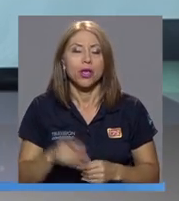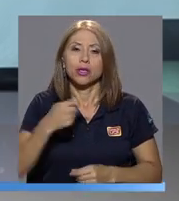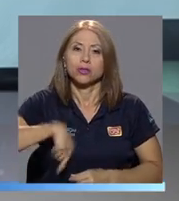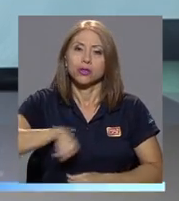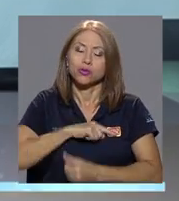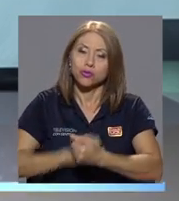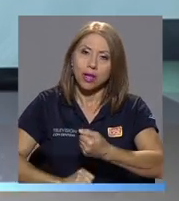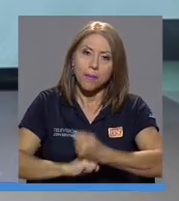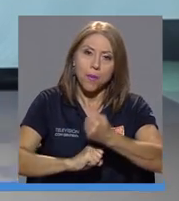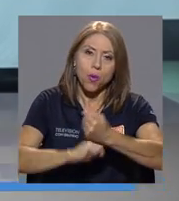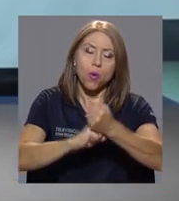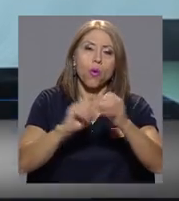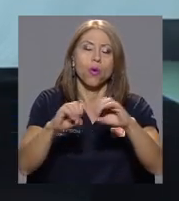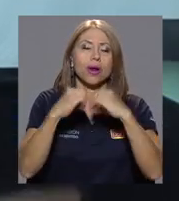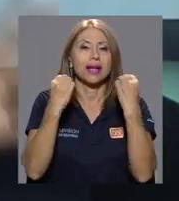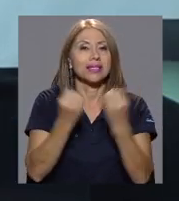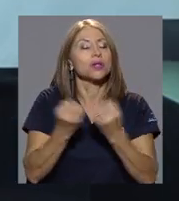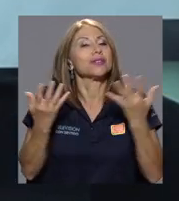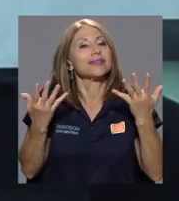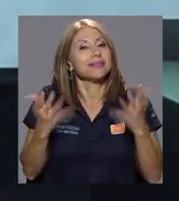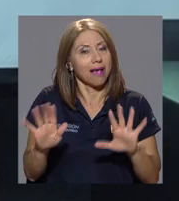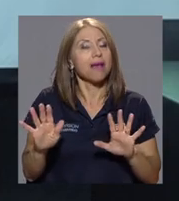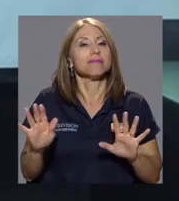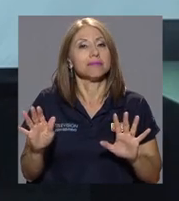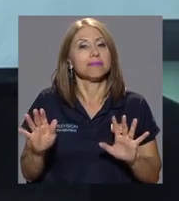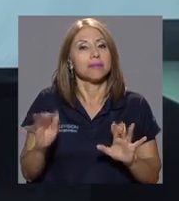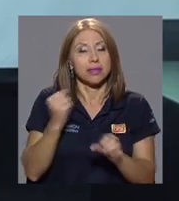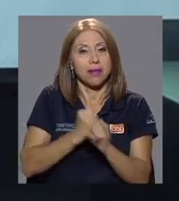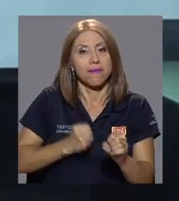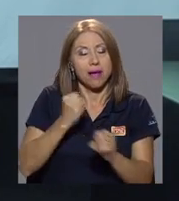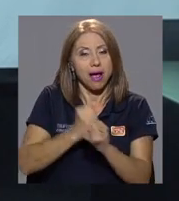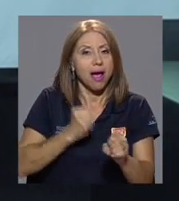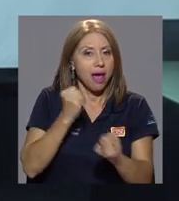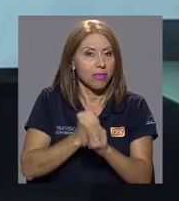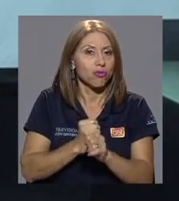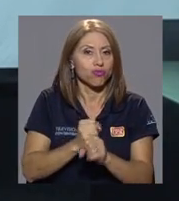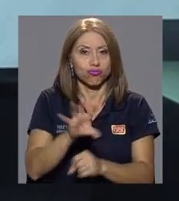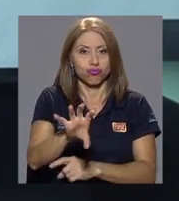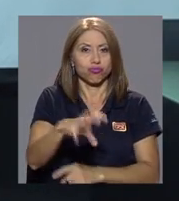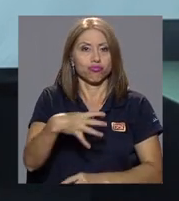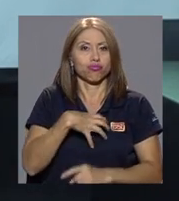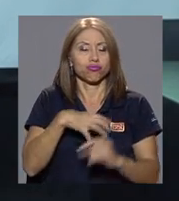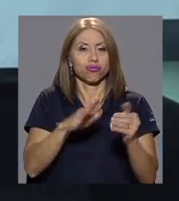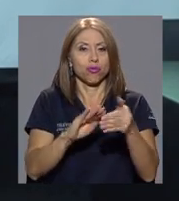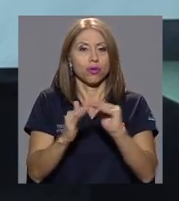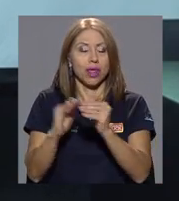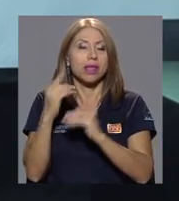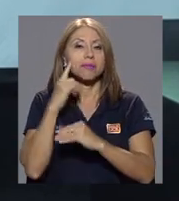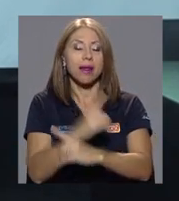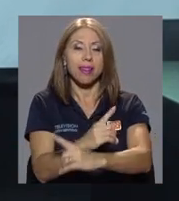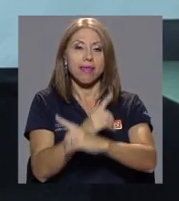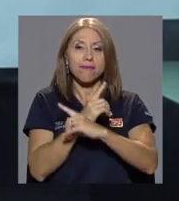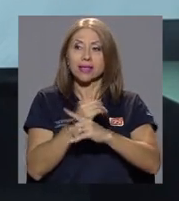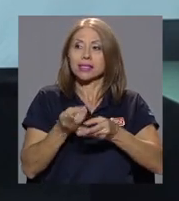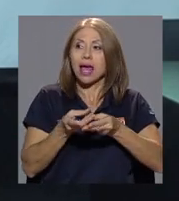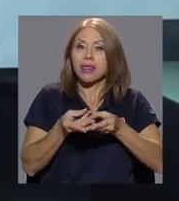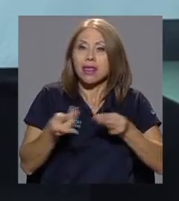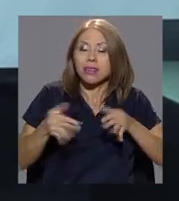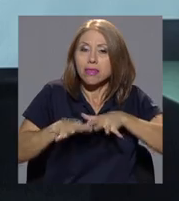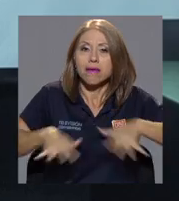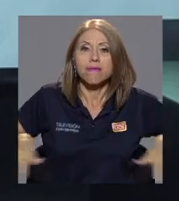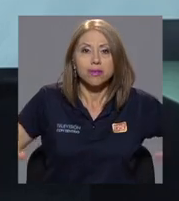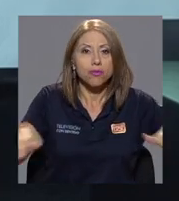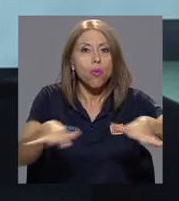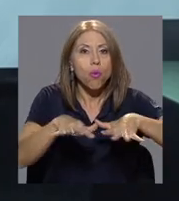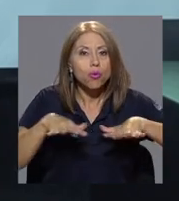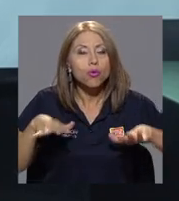donde apoyamos a organizaciones que ya están trabajando desde sus comunidades en la defensa de territorio. Defensa de